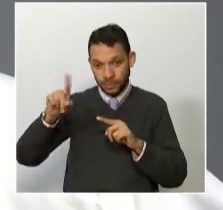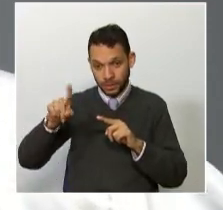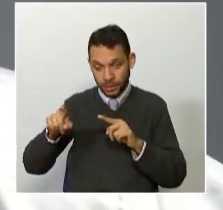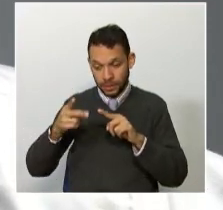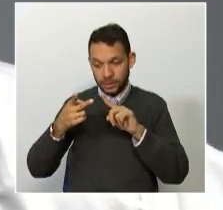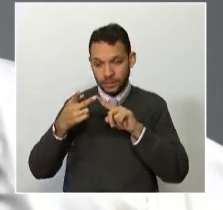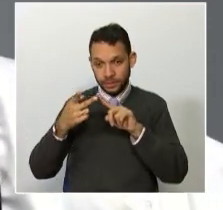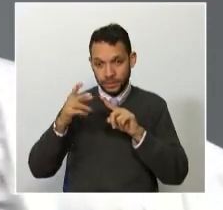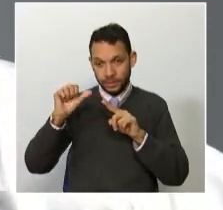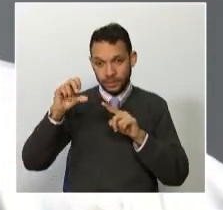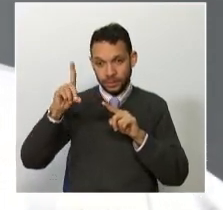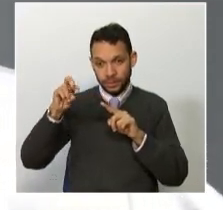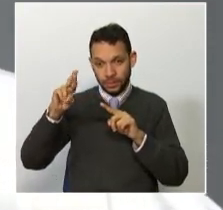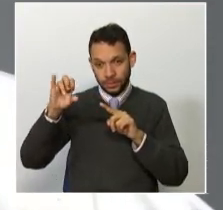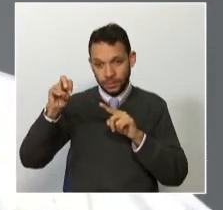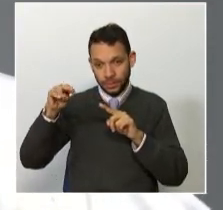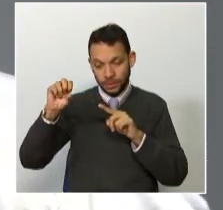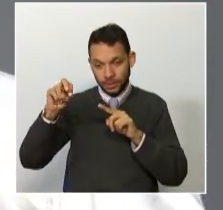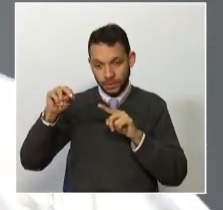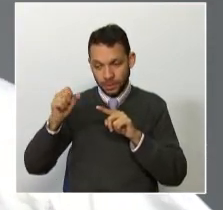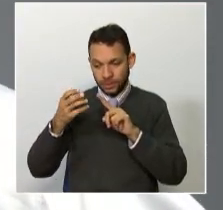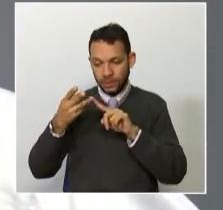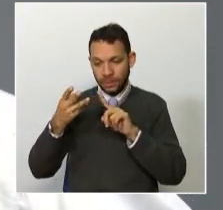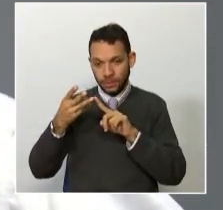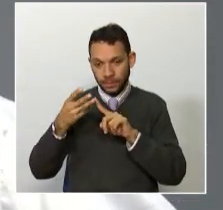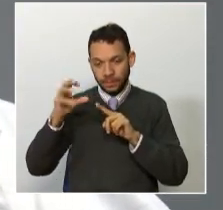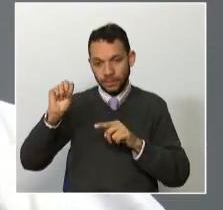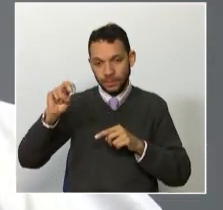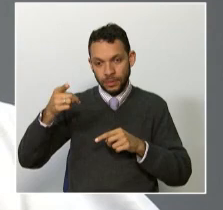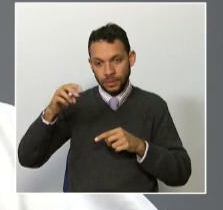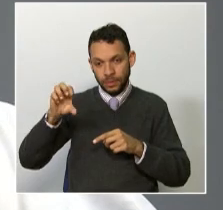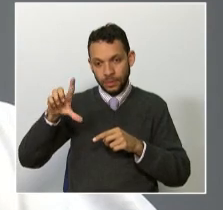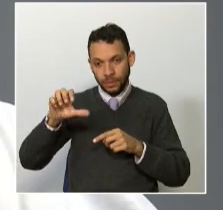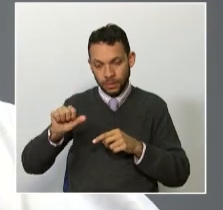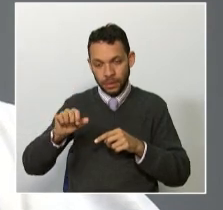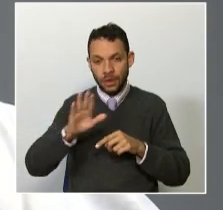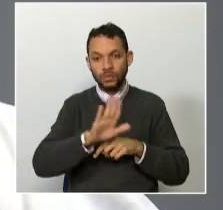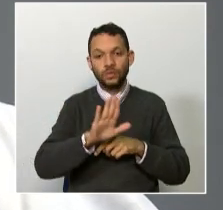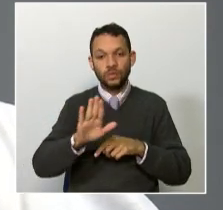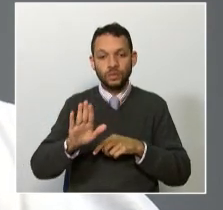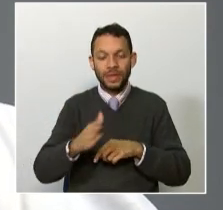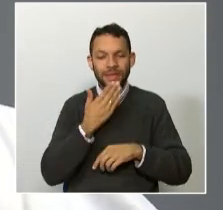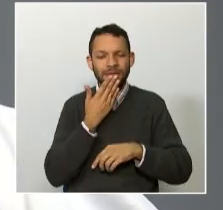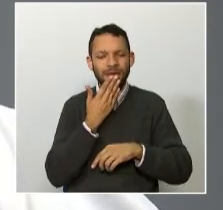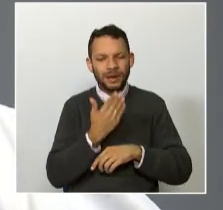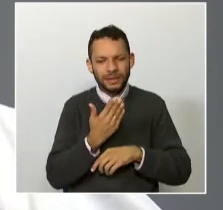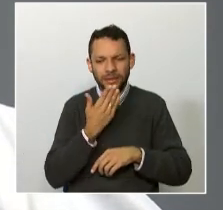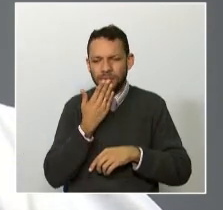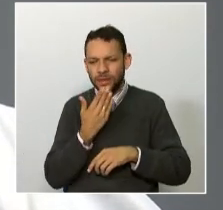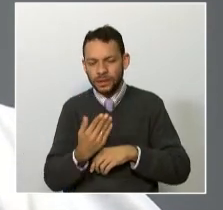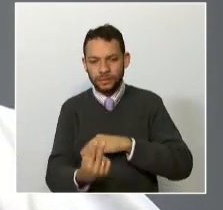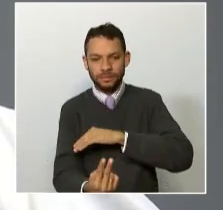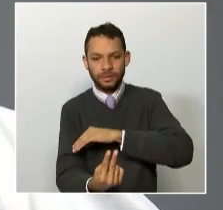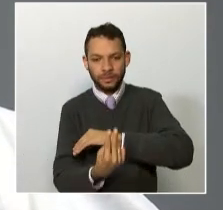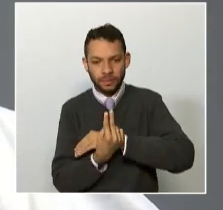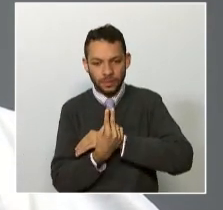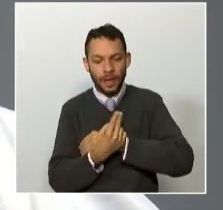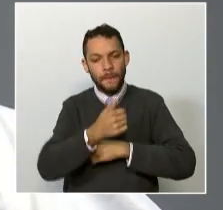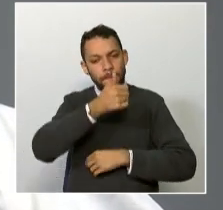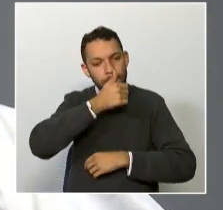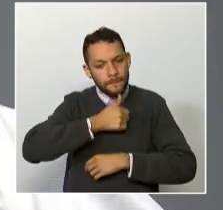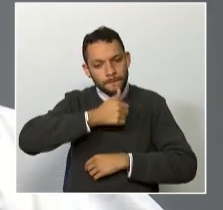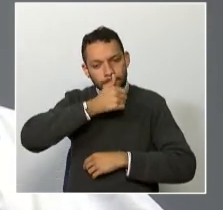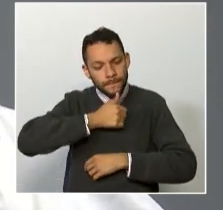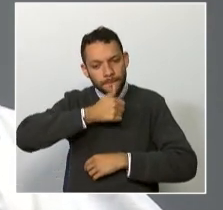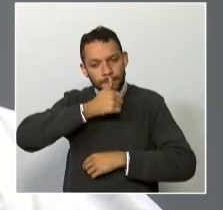Adriana Maya García, a la doctora Ángela Rosero Semanate y a todos ustedes en especial por tener la suficiente